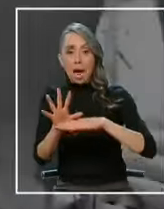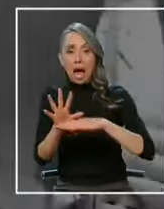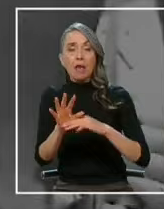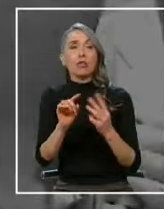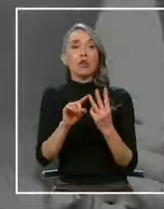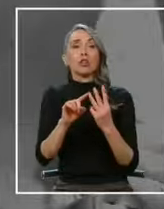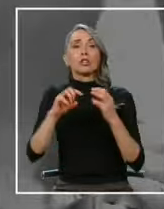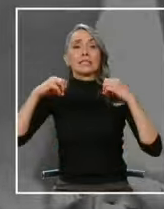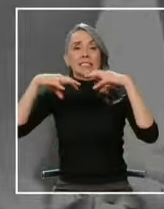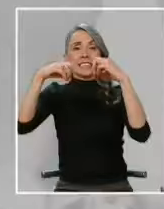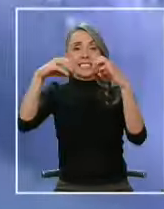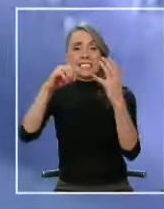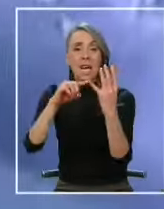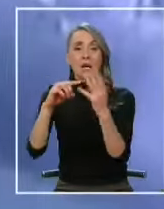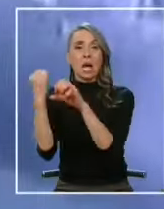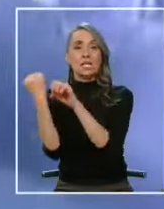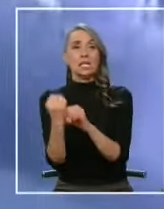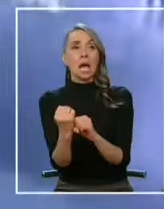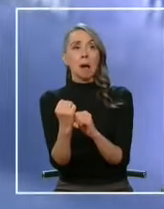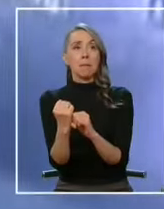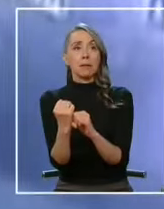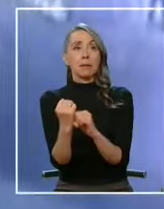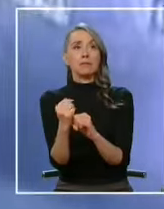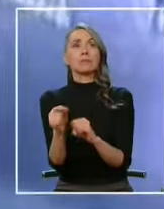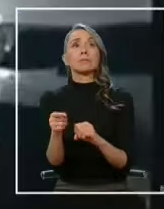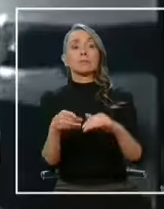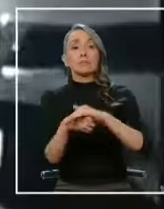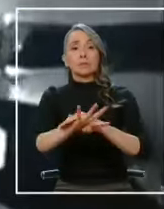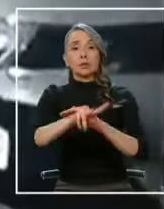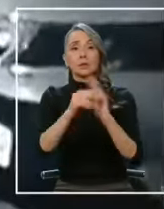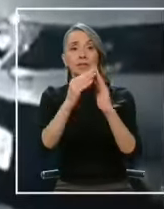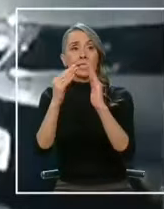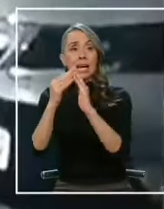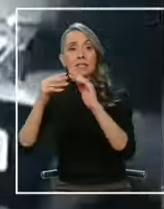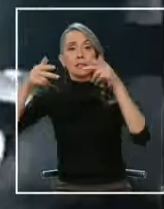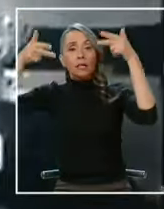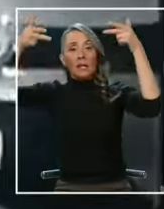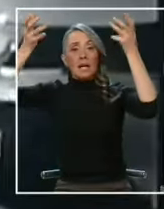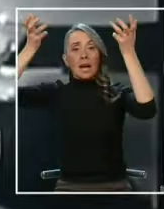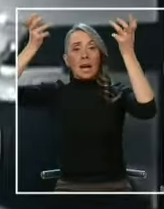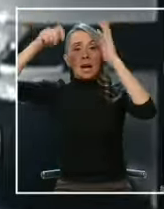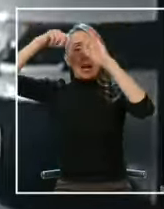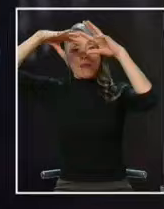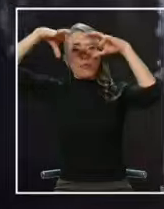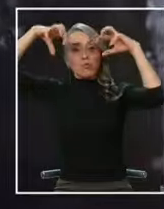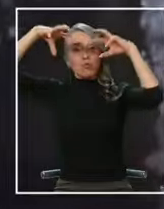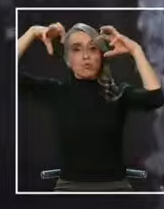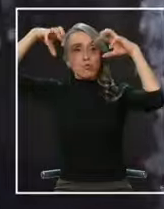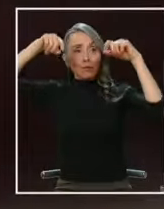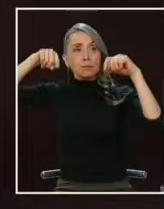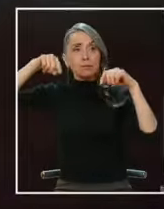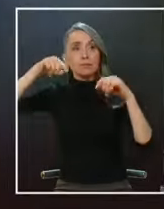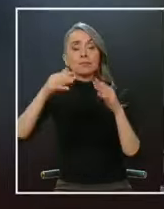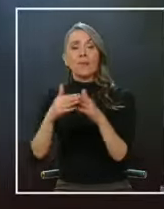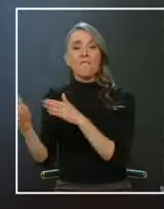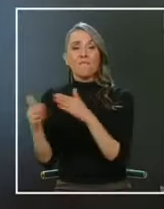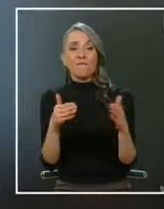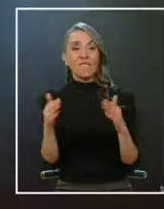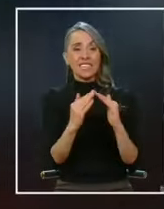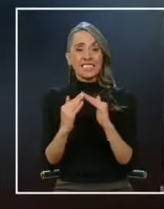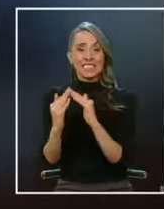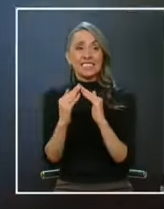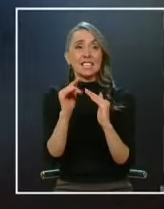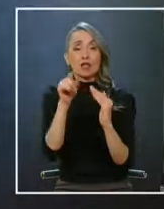La Cisterna y San Miguel. Atracos que han quedado registrados en estas imágenes. Ahora los vecinos de